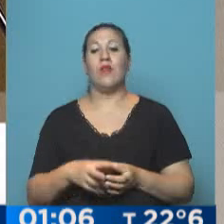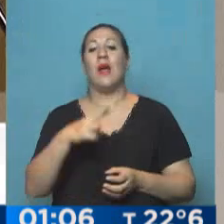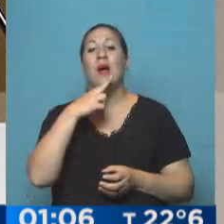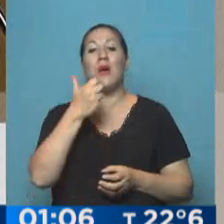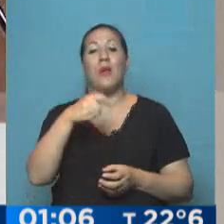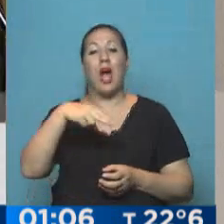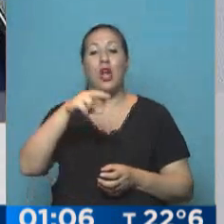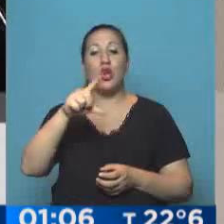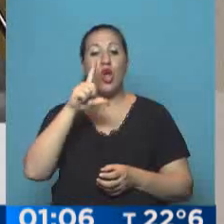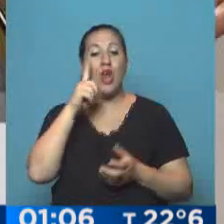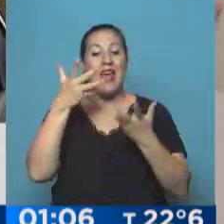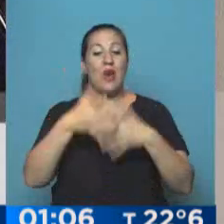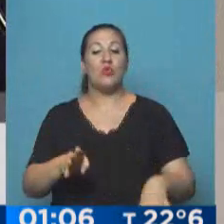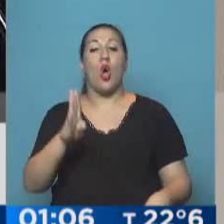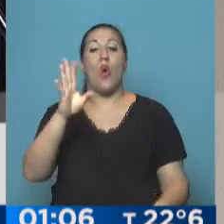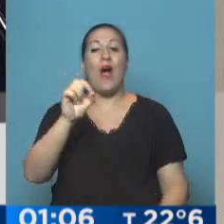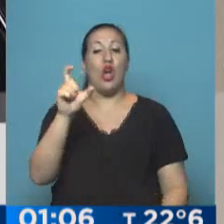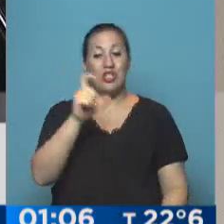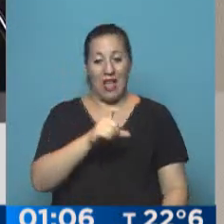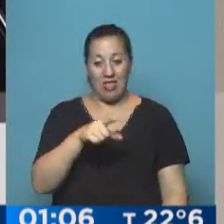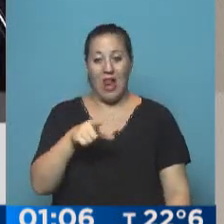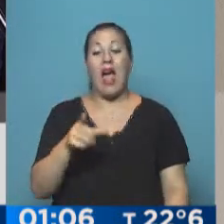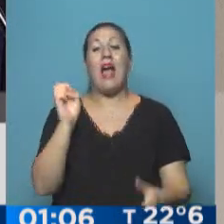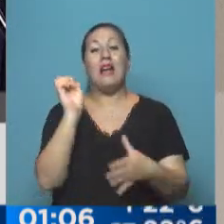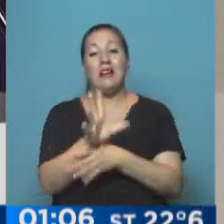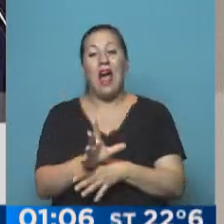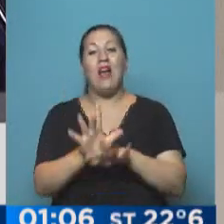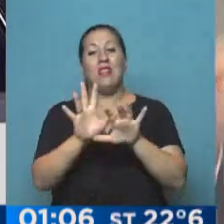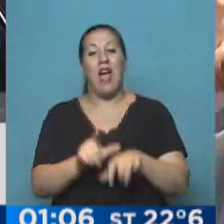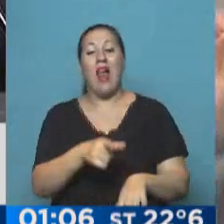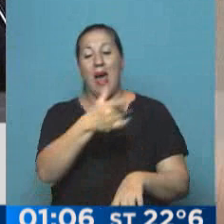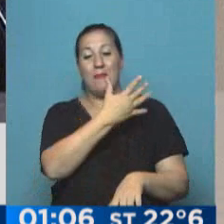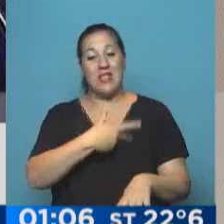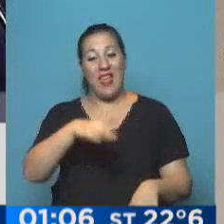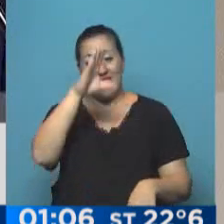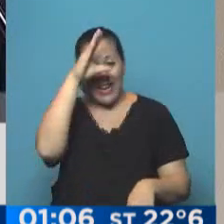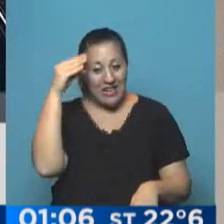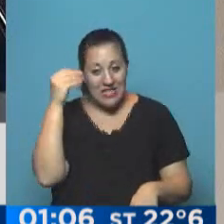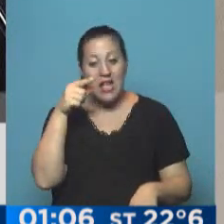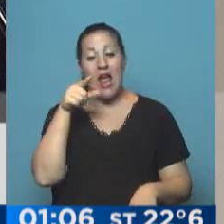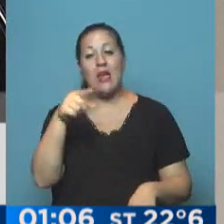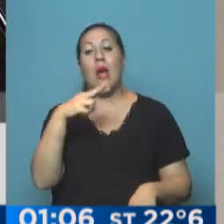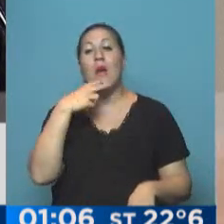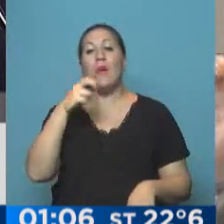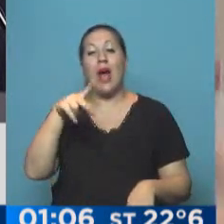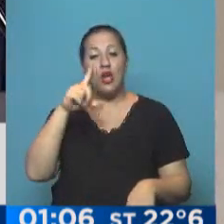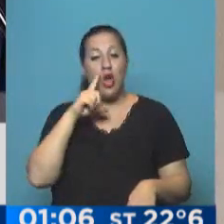Vanoli renunció al Banco Central. En una carta dirigida a la presidenta Cristina Fernández, Alejandro Vanoli señaló que deja su